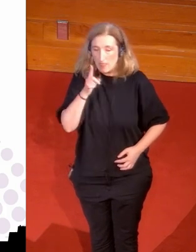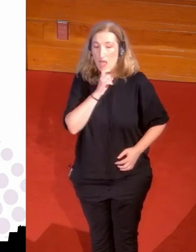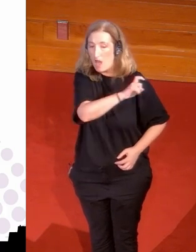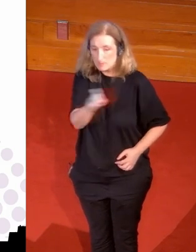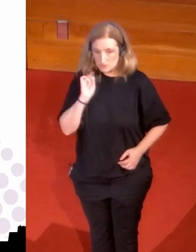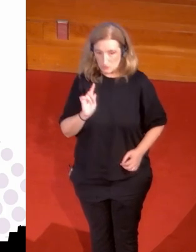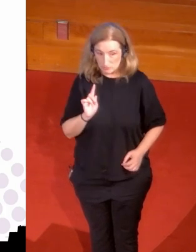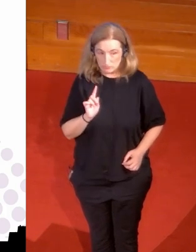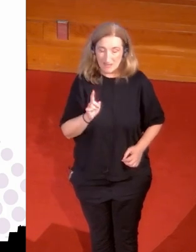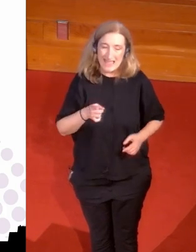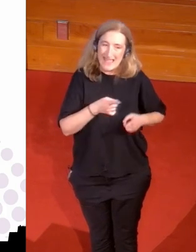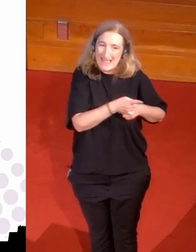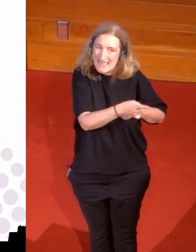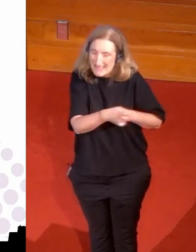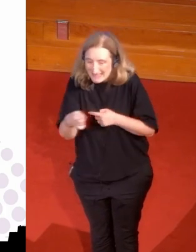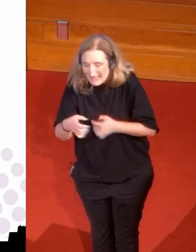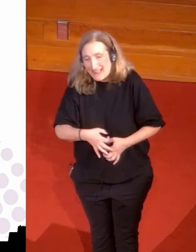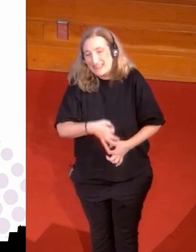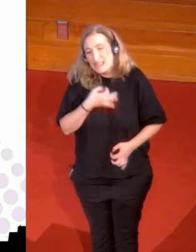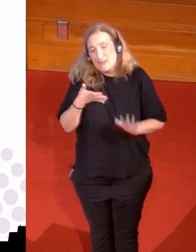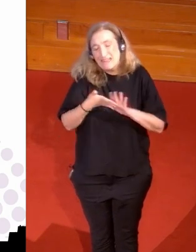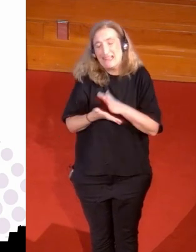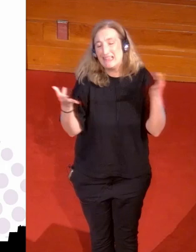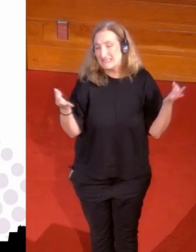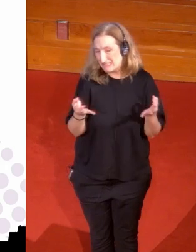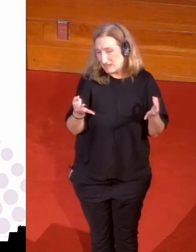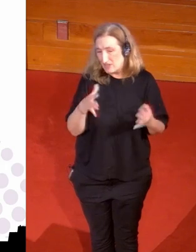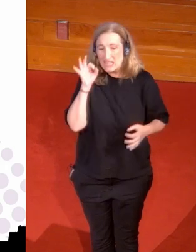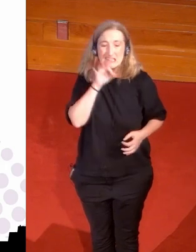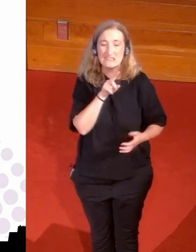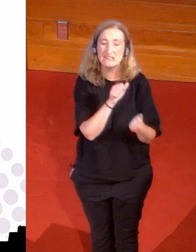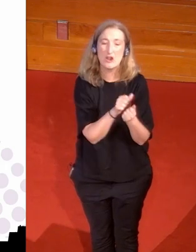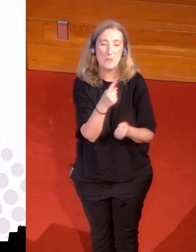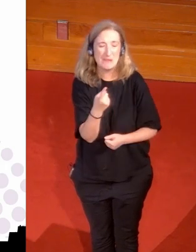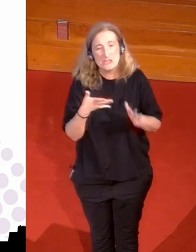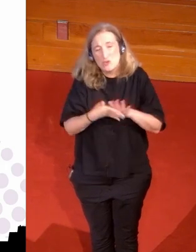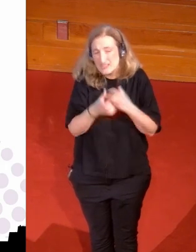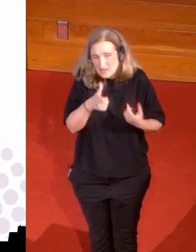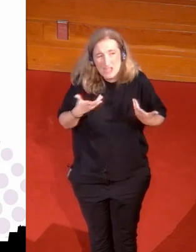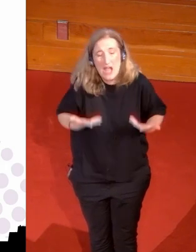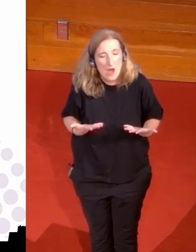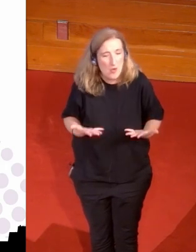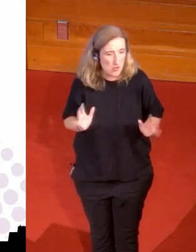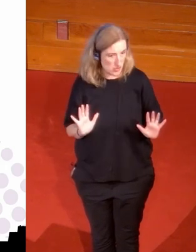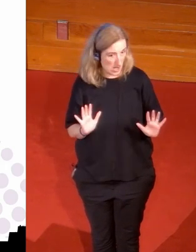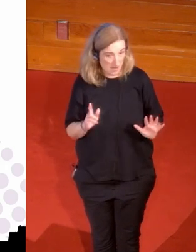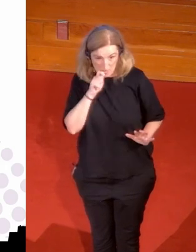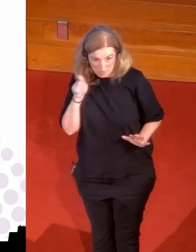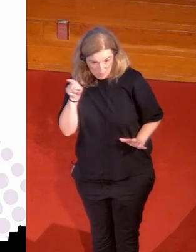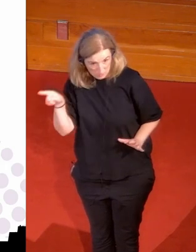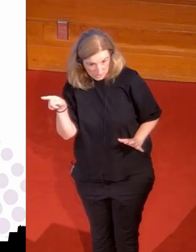eh Guerra Civil Qué entendemos por guerra civil en el siglo XX a día de hoy lo que está pasando